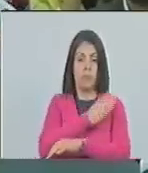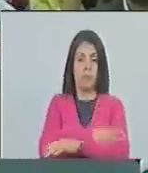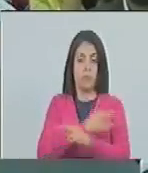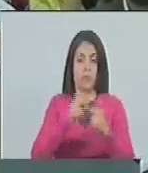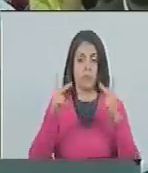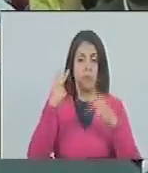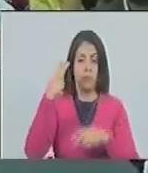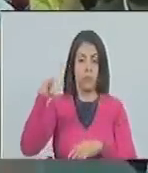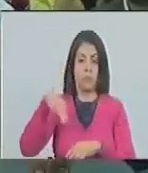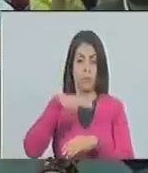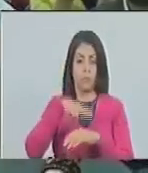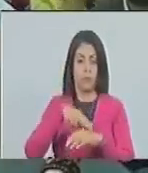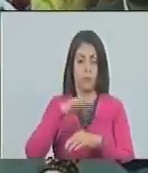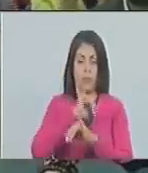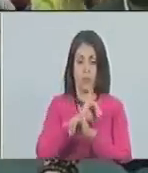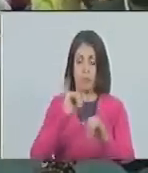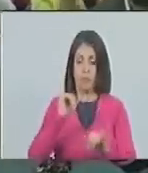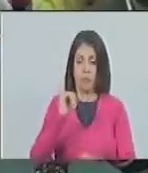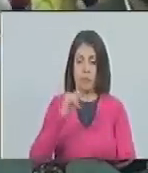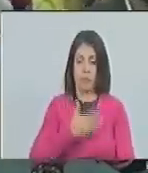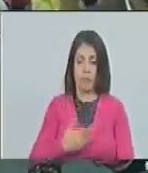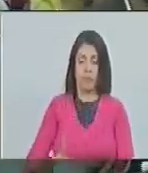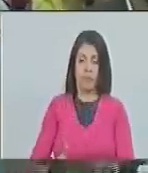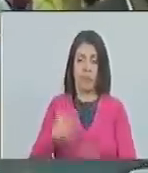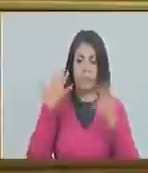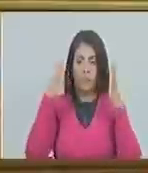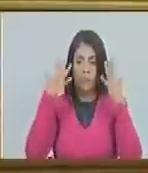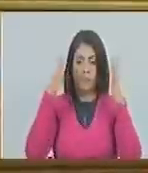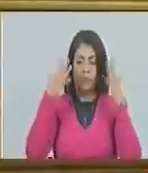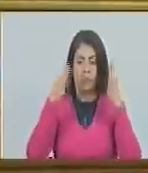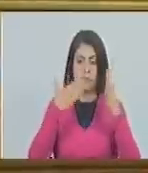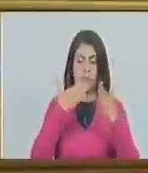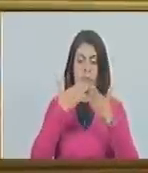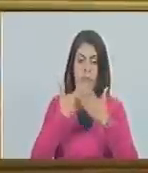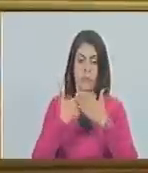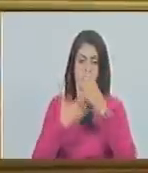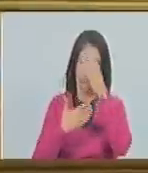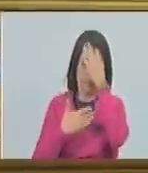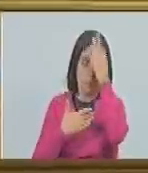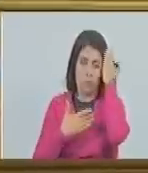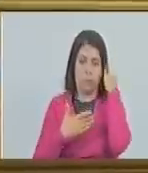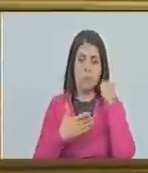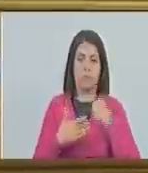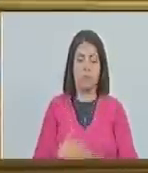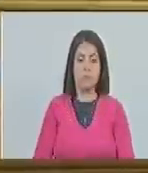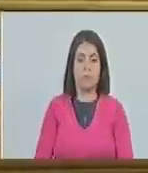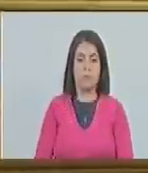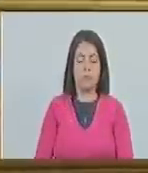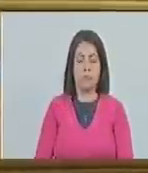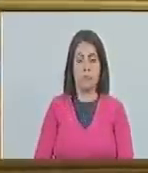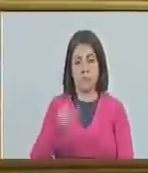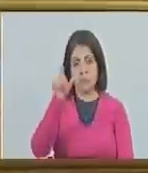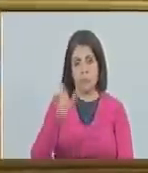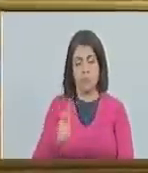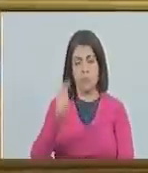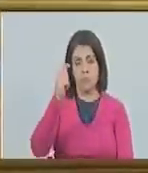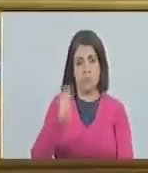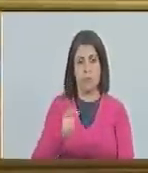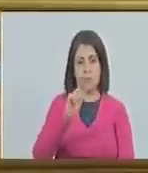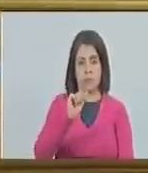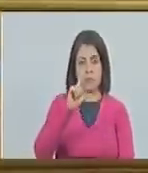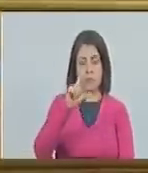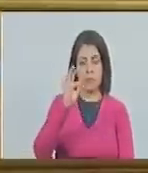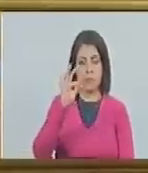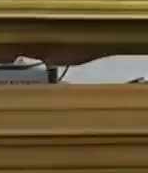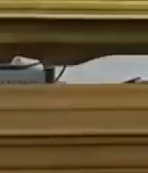público nacional. Es todo, presidente. Muchas gracias, querido diputado. Déjame el derecho de palabra al diputado